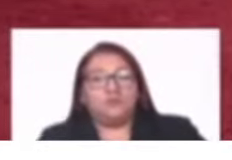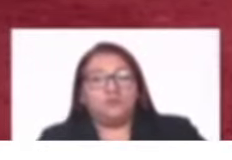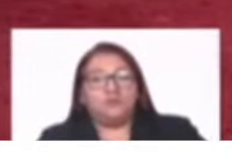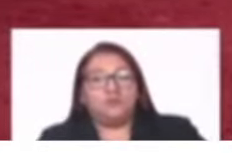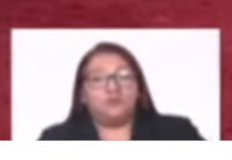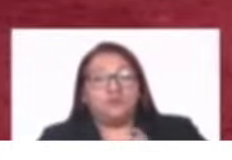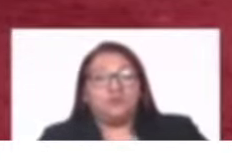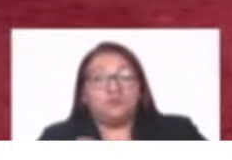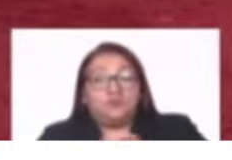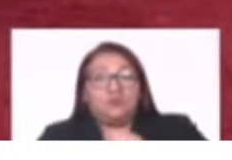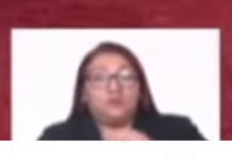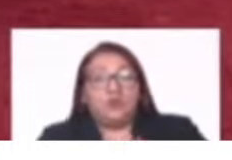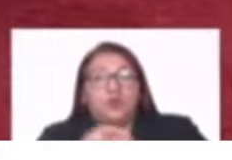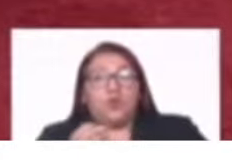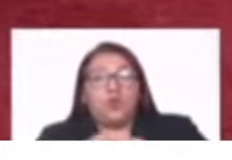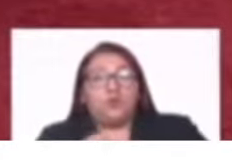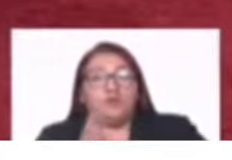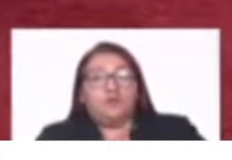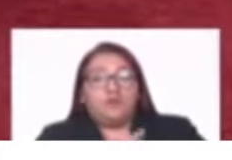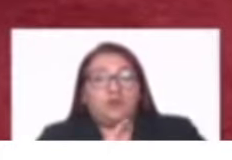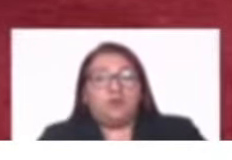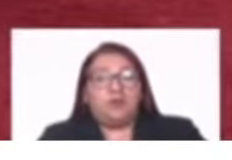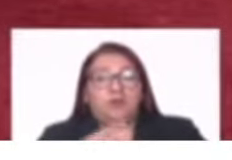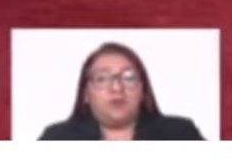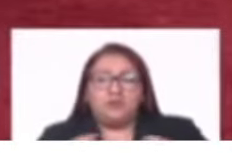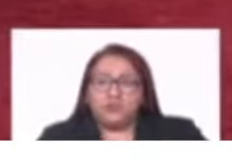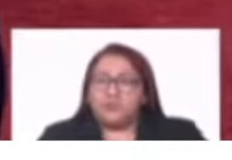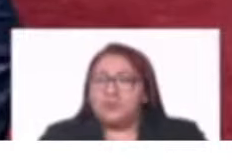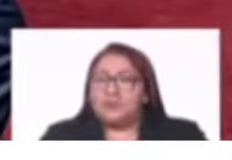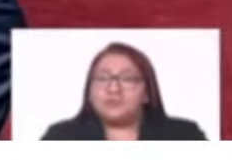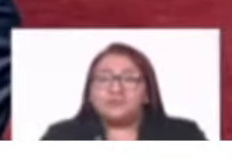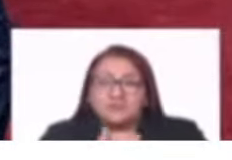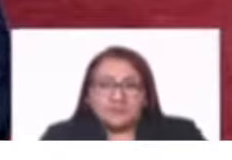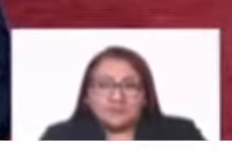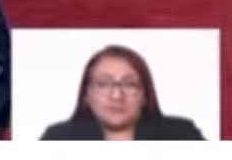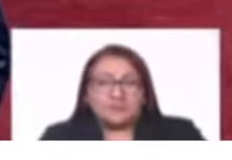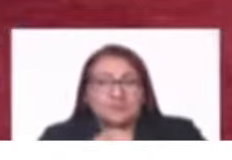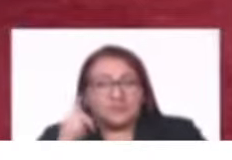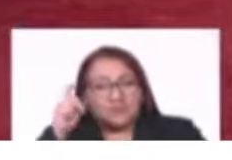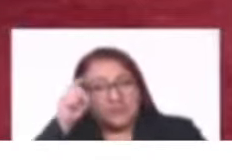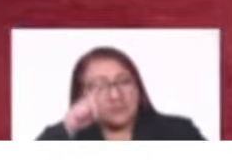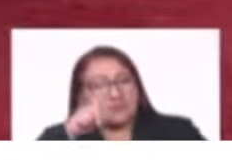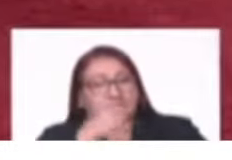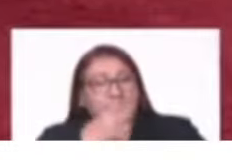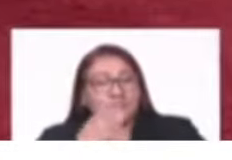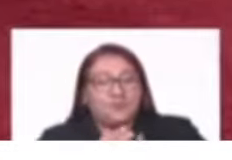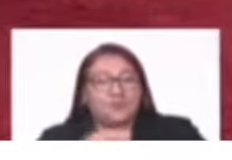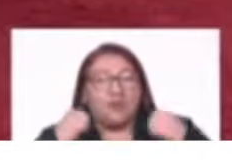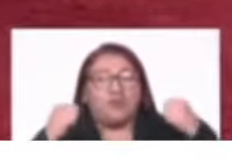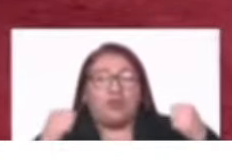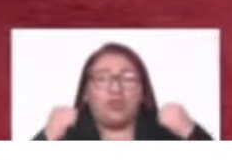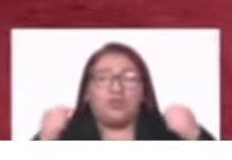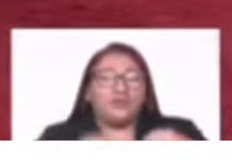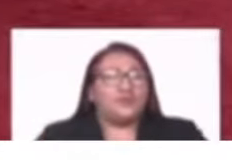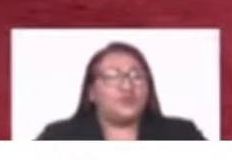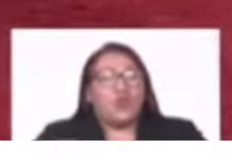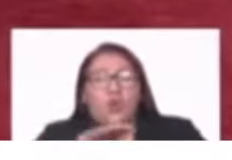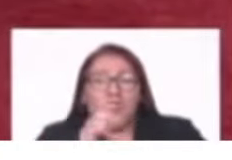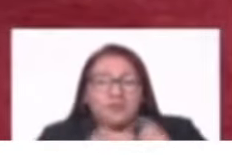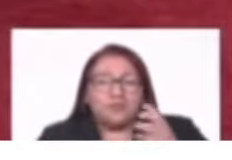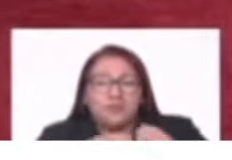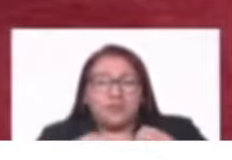Recibimos un país con las cuentas fiscales paralizadas y una difícil coyuntura de protestas sociales y